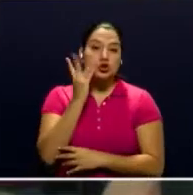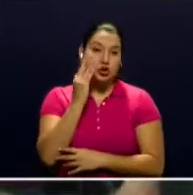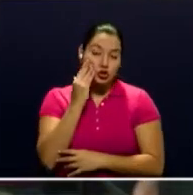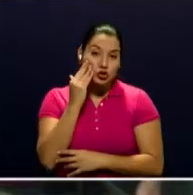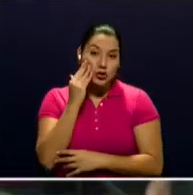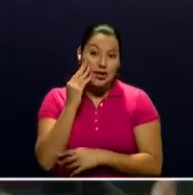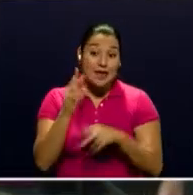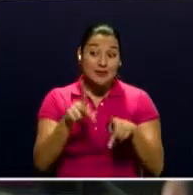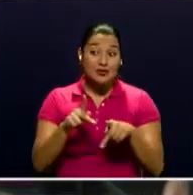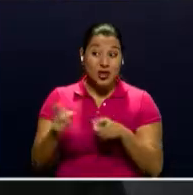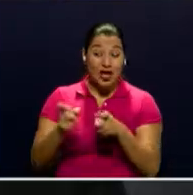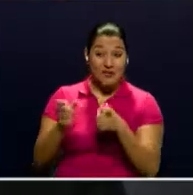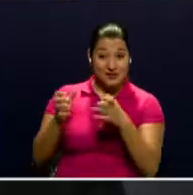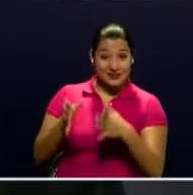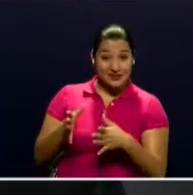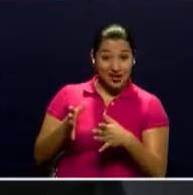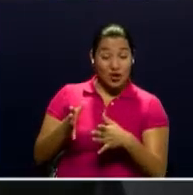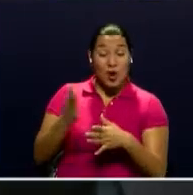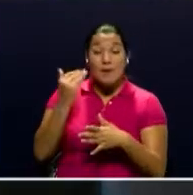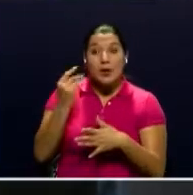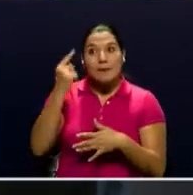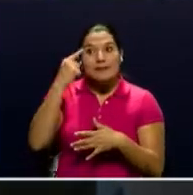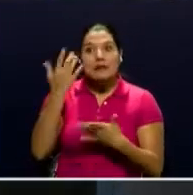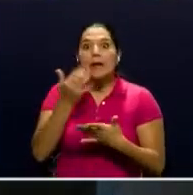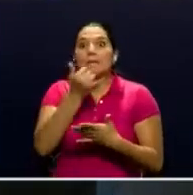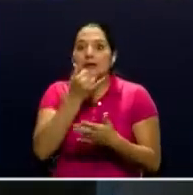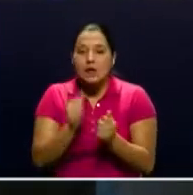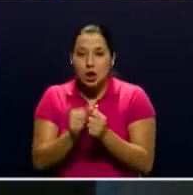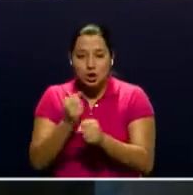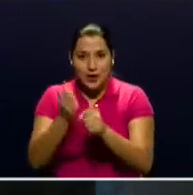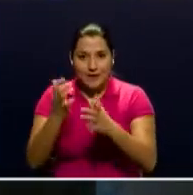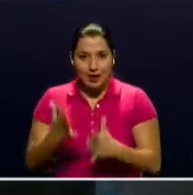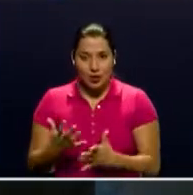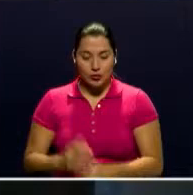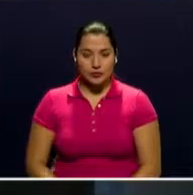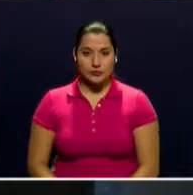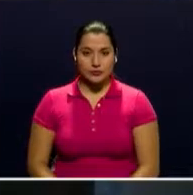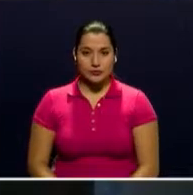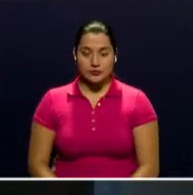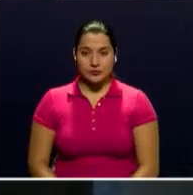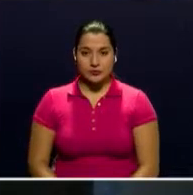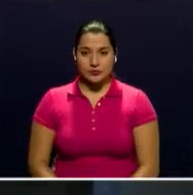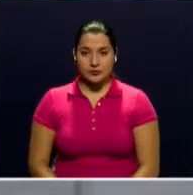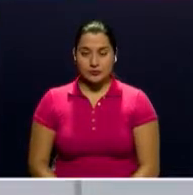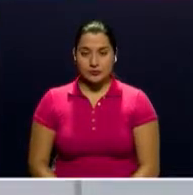de los administradores al pensar qué va a pasar con ellos.